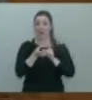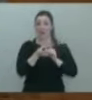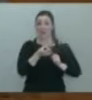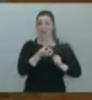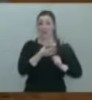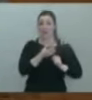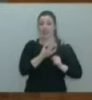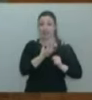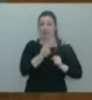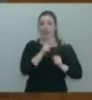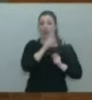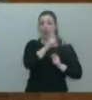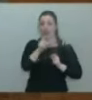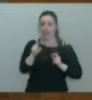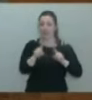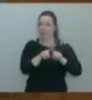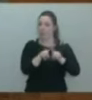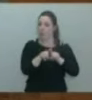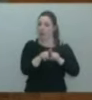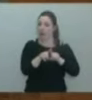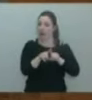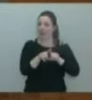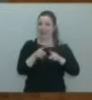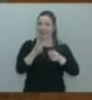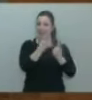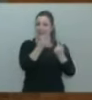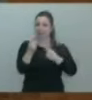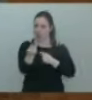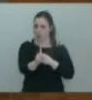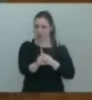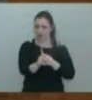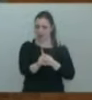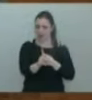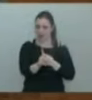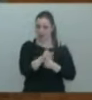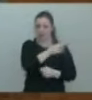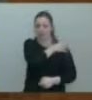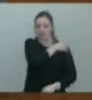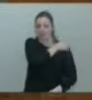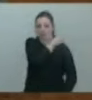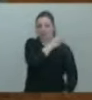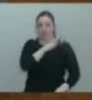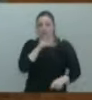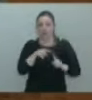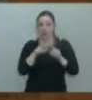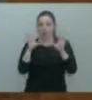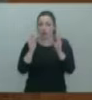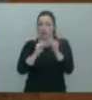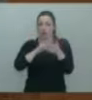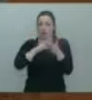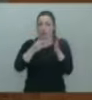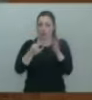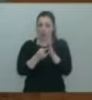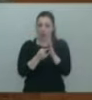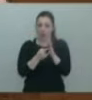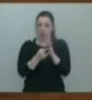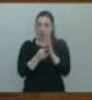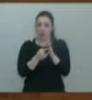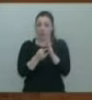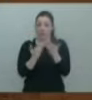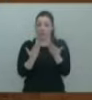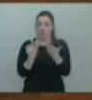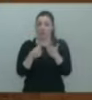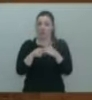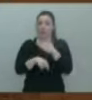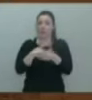su mayor parte no eran estrictamente necesarios, en su mayor parte, para la conclusión del proyecto, tal cual fue licitado, por lo que deberían haberse